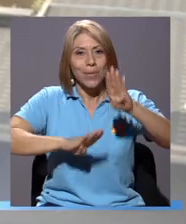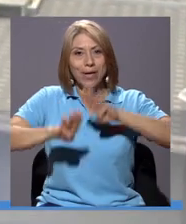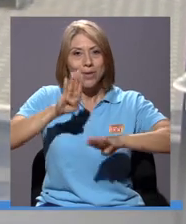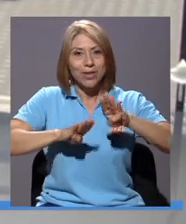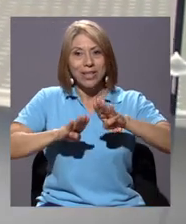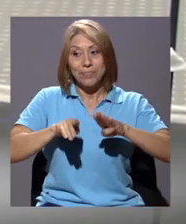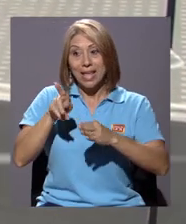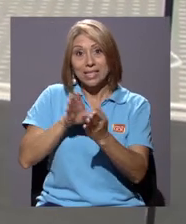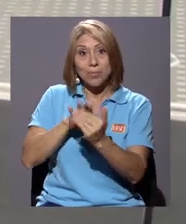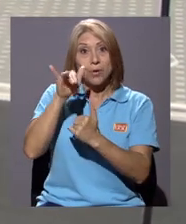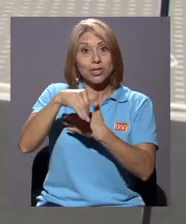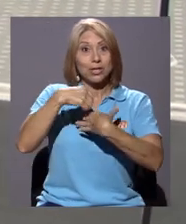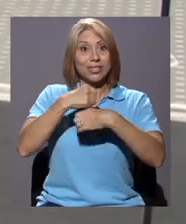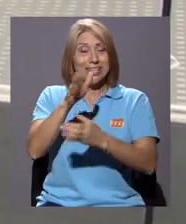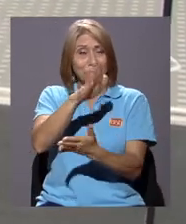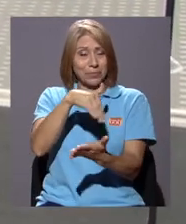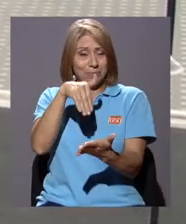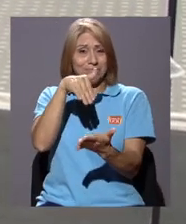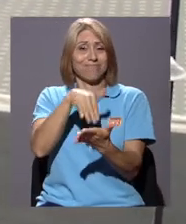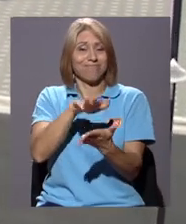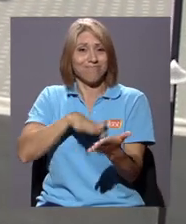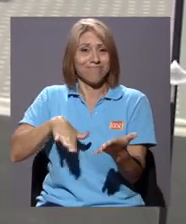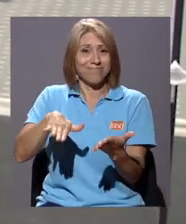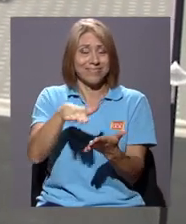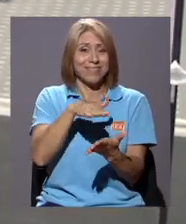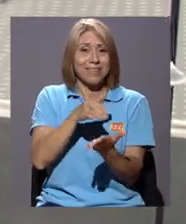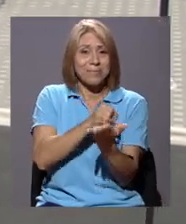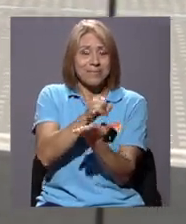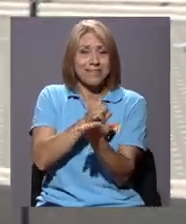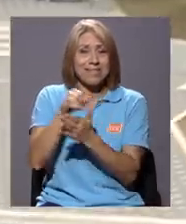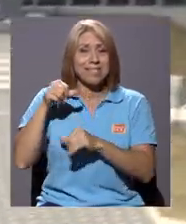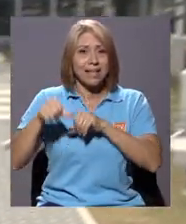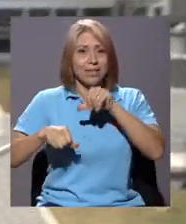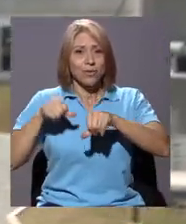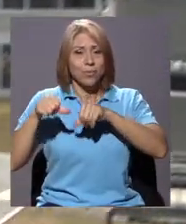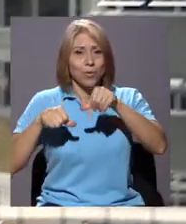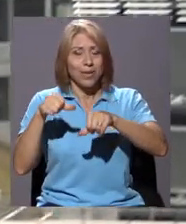proyecto gestado en el corazón del Centro de Investigación de Antropología.